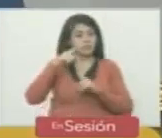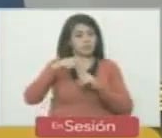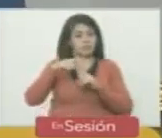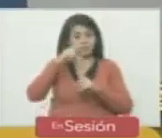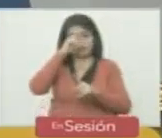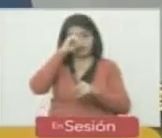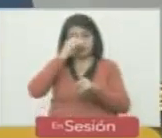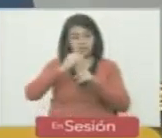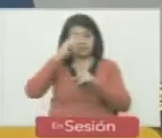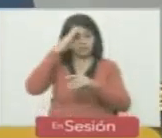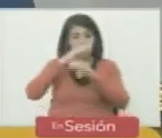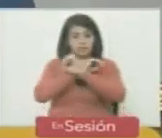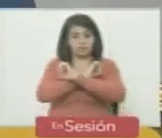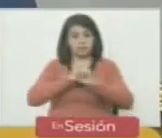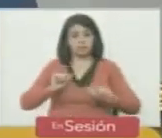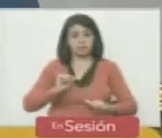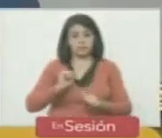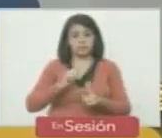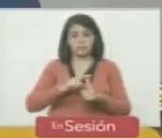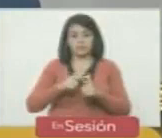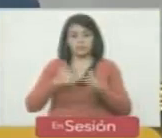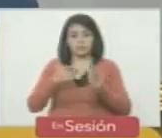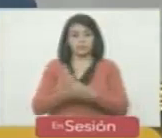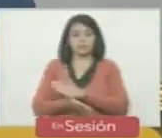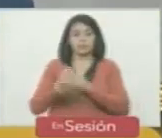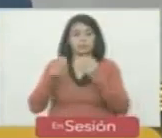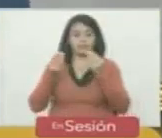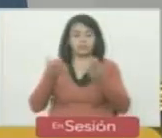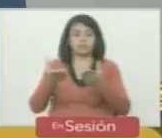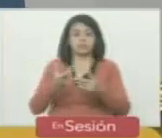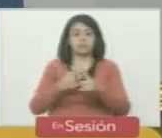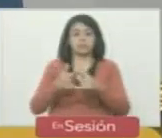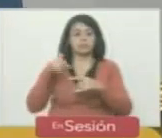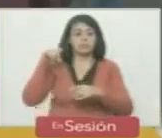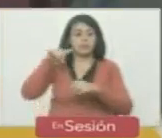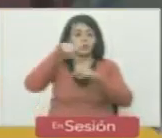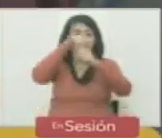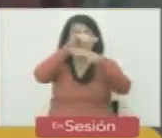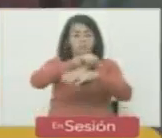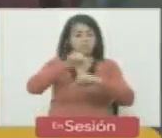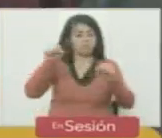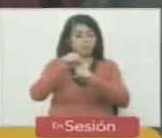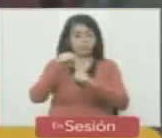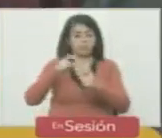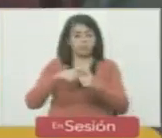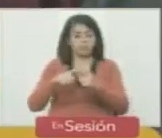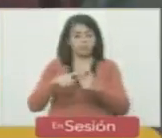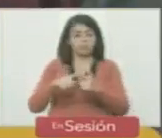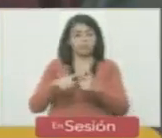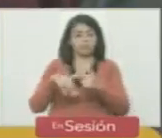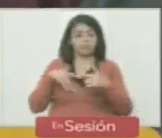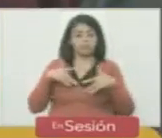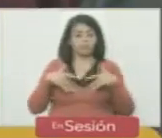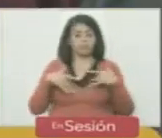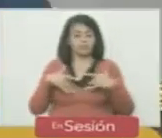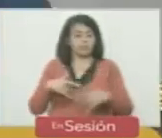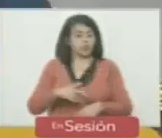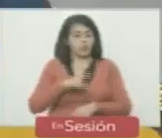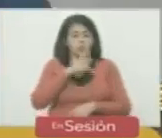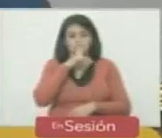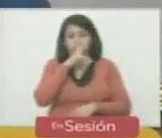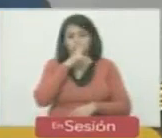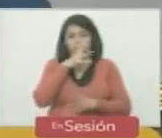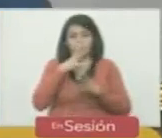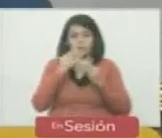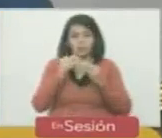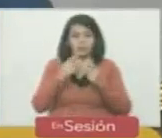objetivo militar sobre el cual arrojar esas bombas. Fue un acto de crueldad